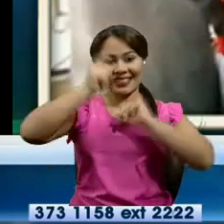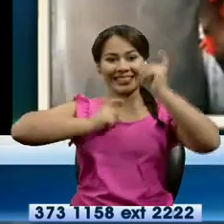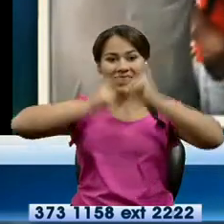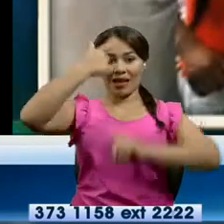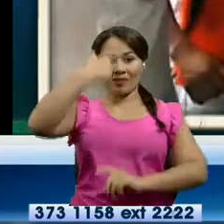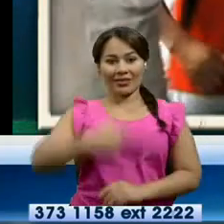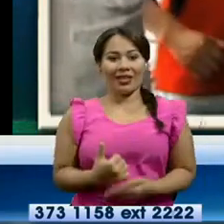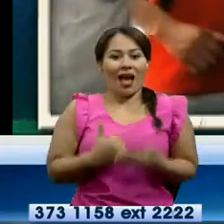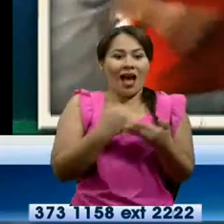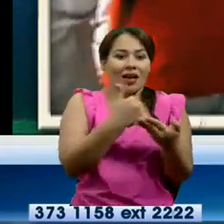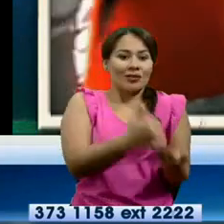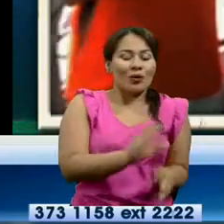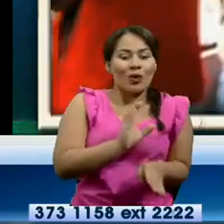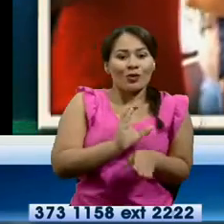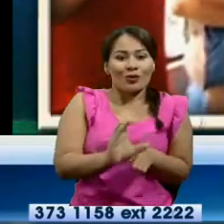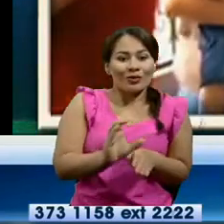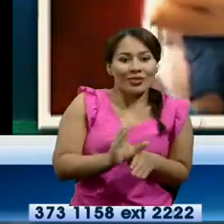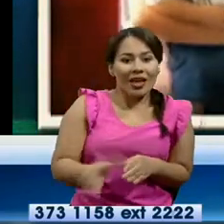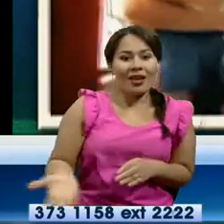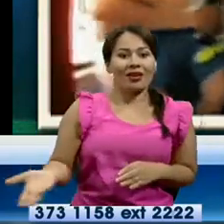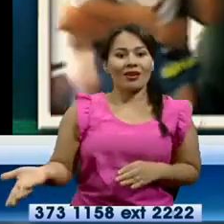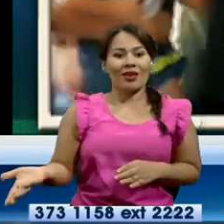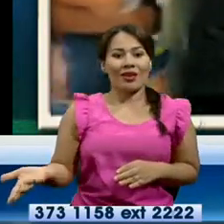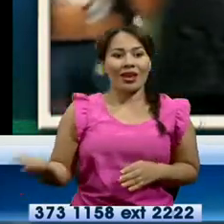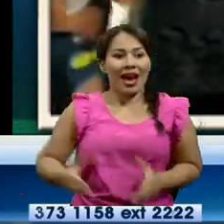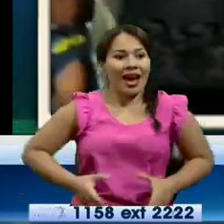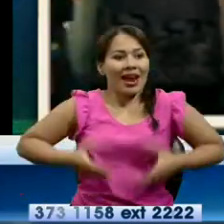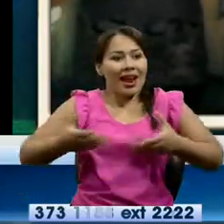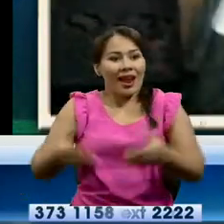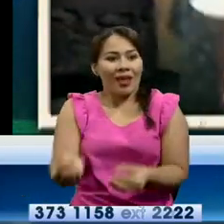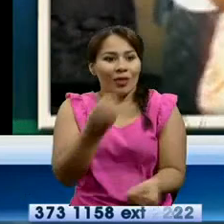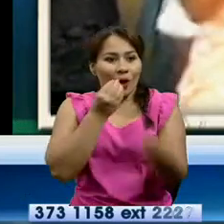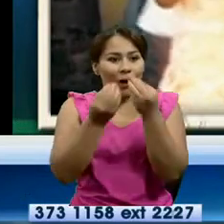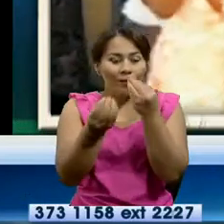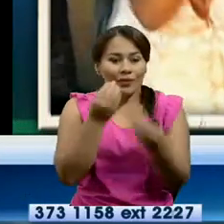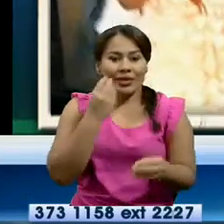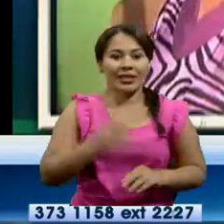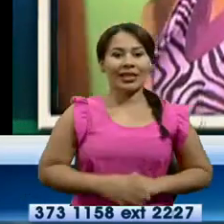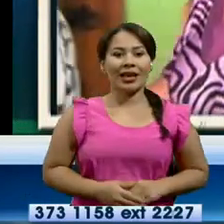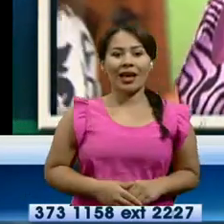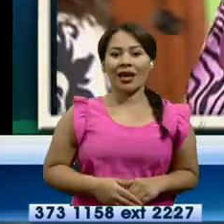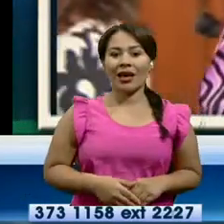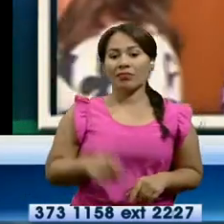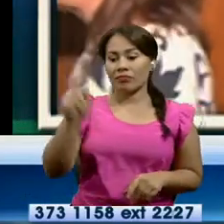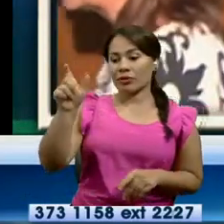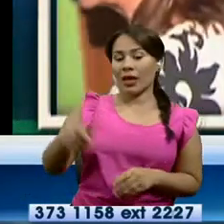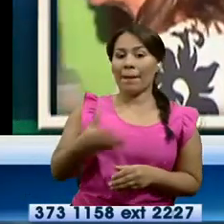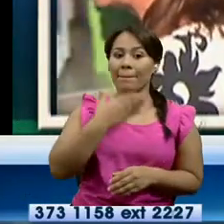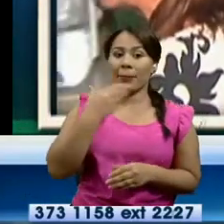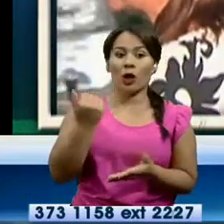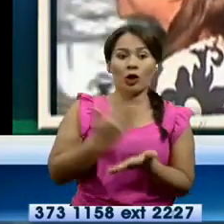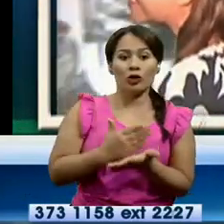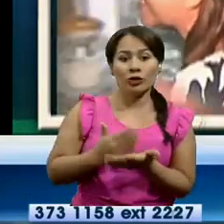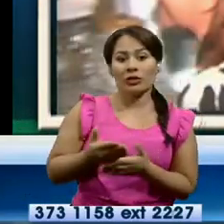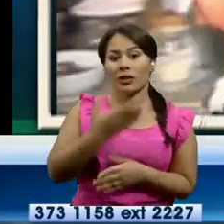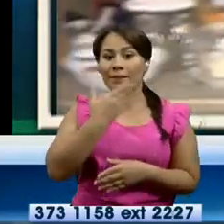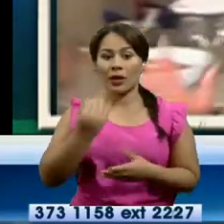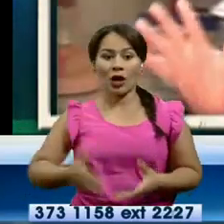que ayuda con consejos, una persona que ayuda regalándole comida, regalándole la que mejor cocina, la que mejor hace las